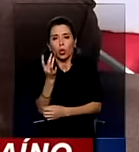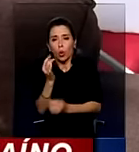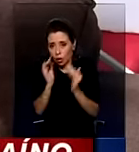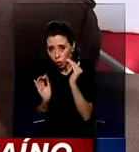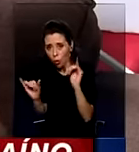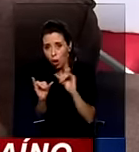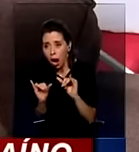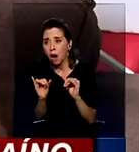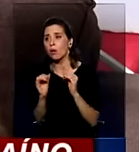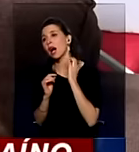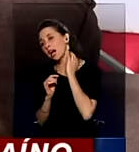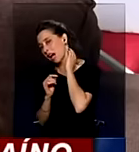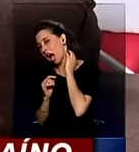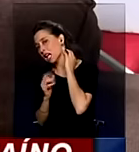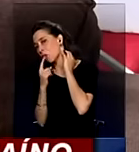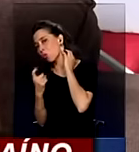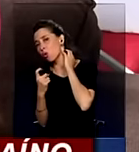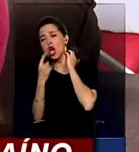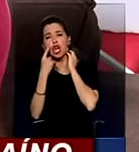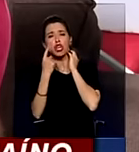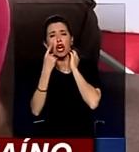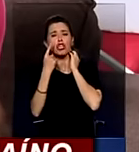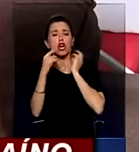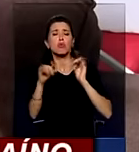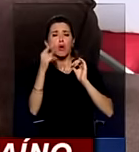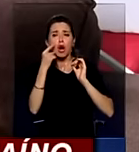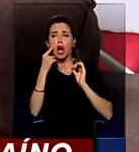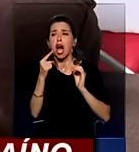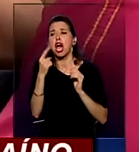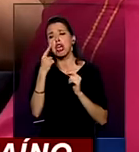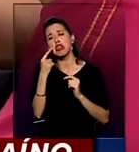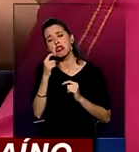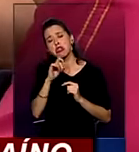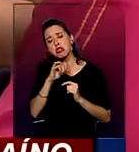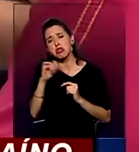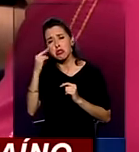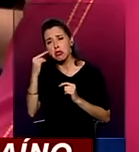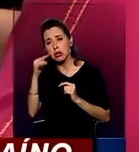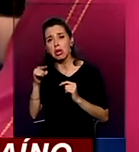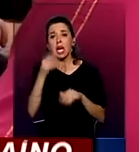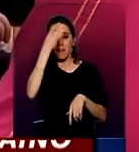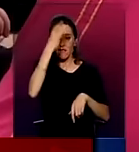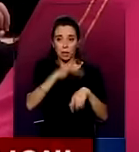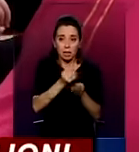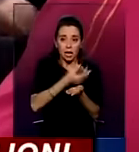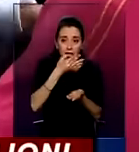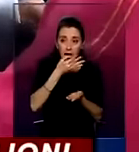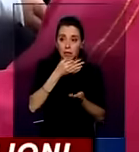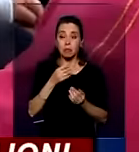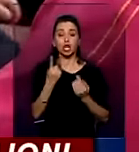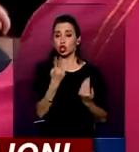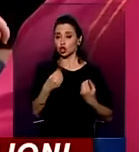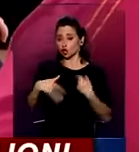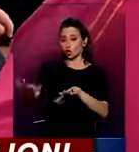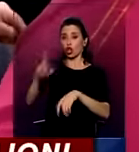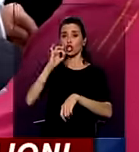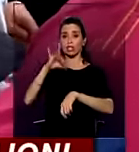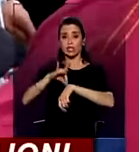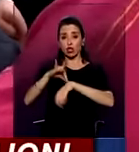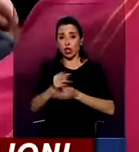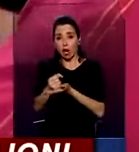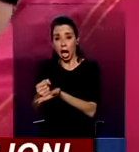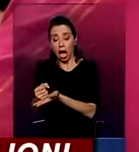duele, tiene acá una tortícolis tremenda, que estamos en tratamiento. La enfermedad que siga su curso sin intervención ninguna